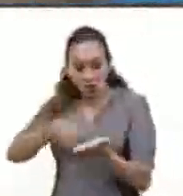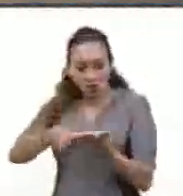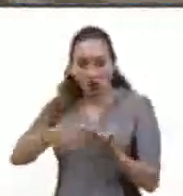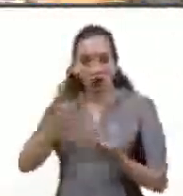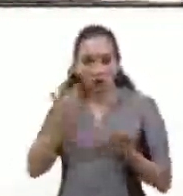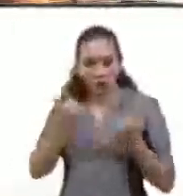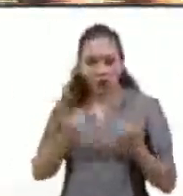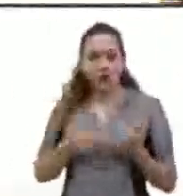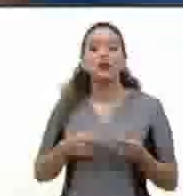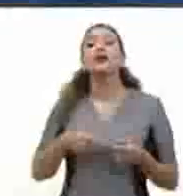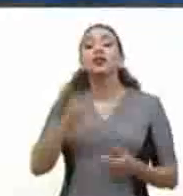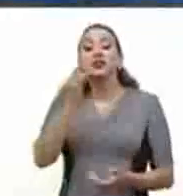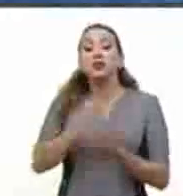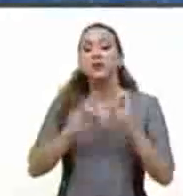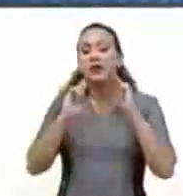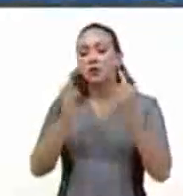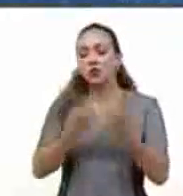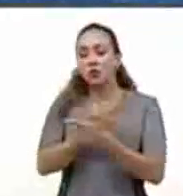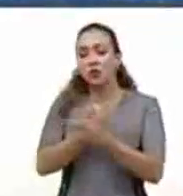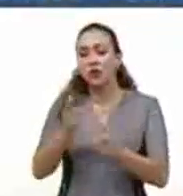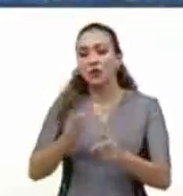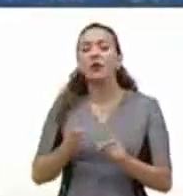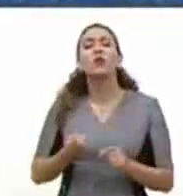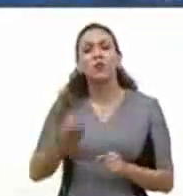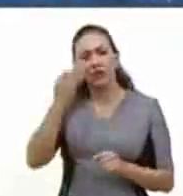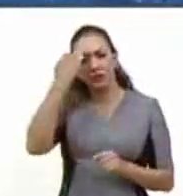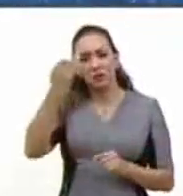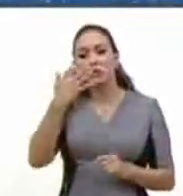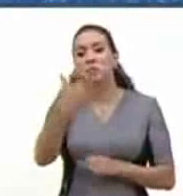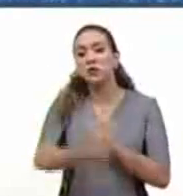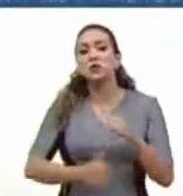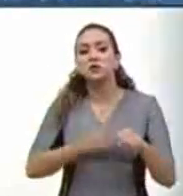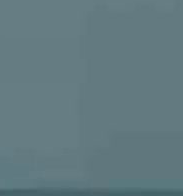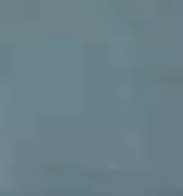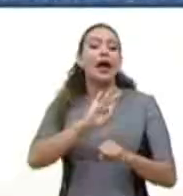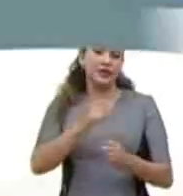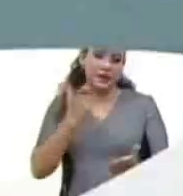5 años y que no haya entablado una nueva relación de pareja.